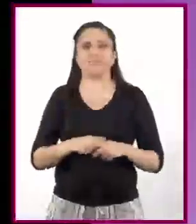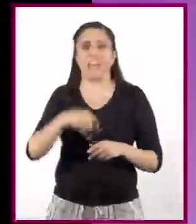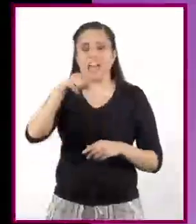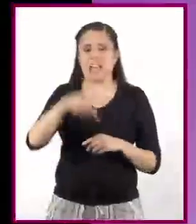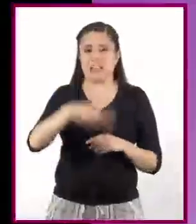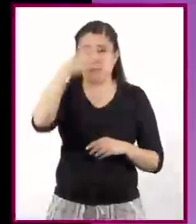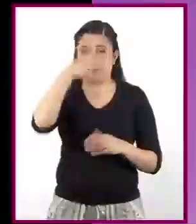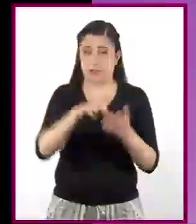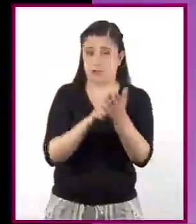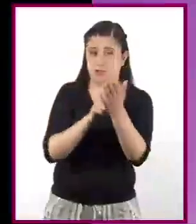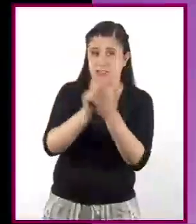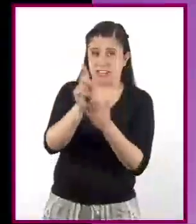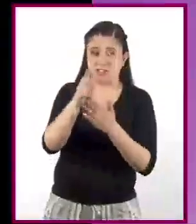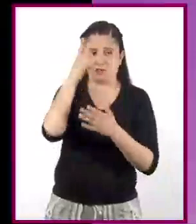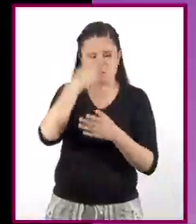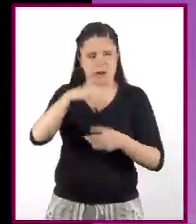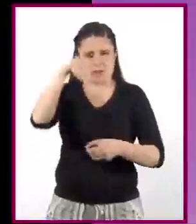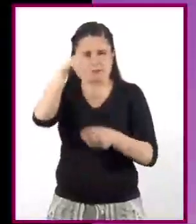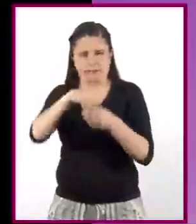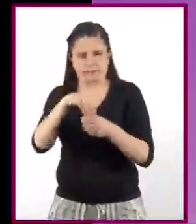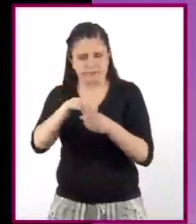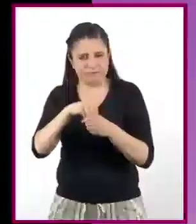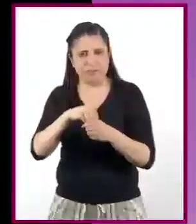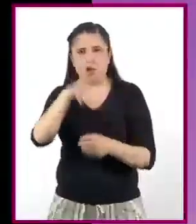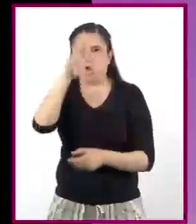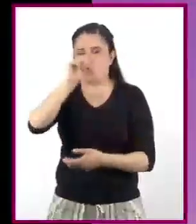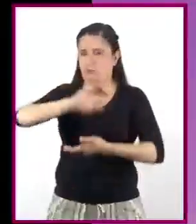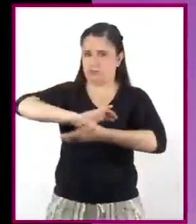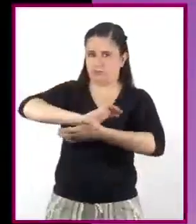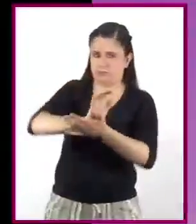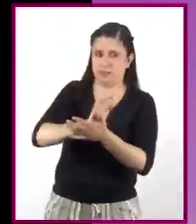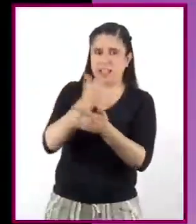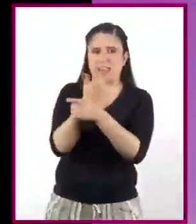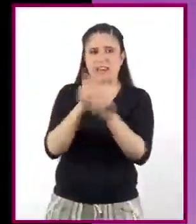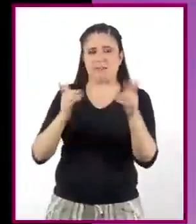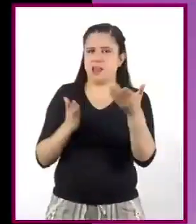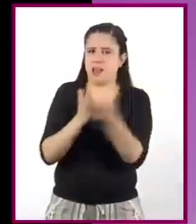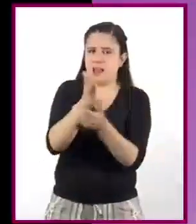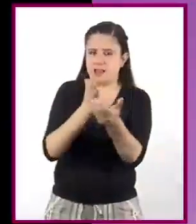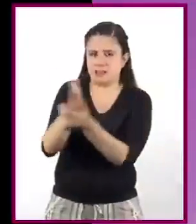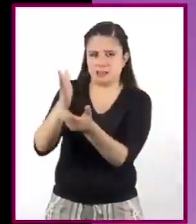México, los derechos a la confidencialidad, a la no discriminación y al libre acceso a